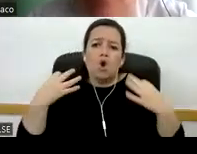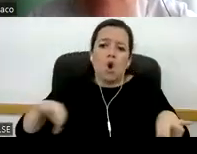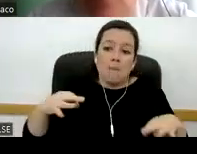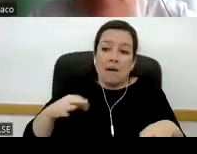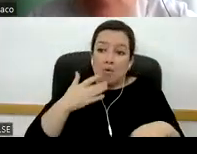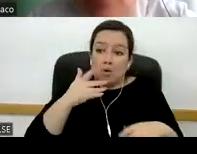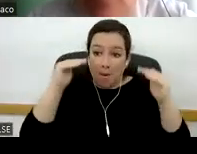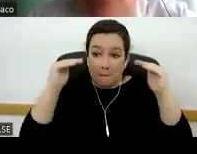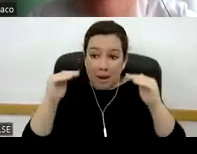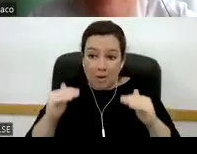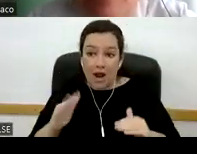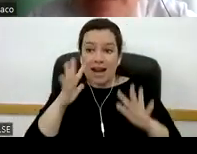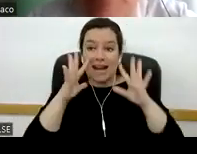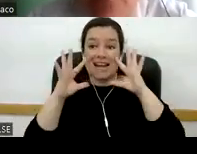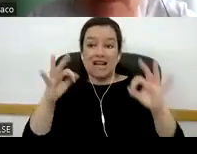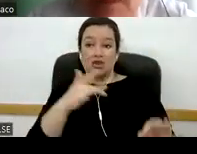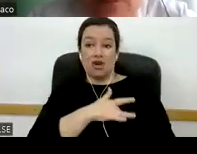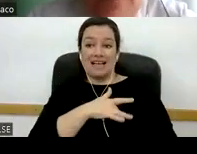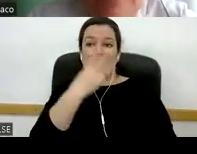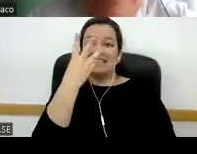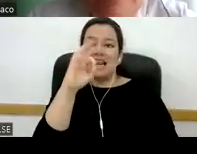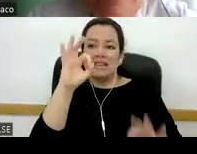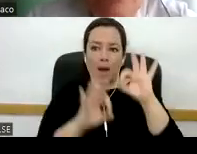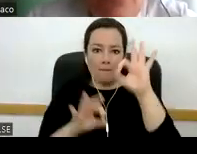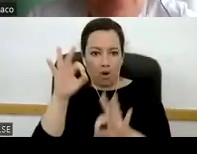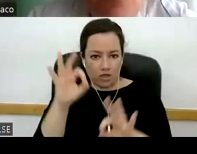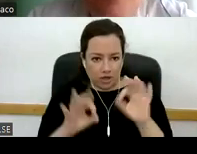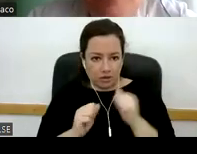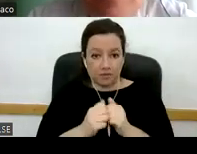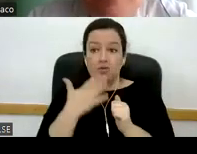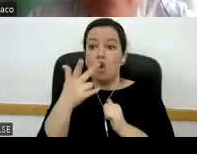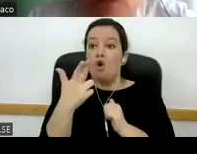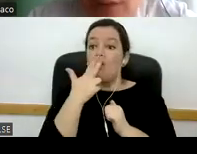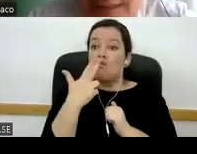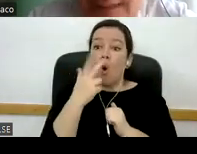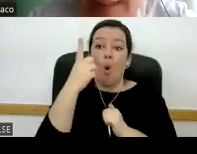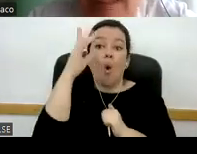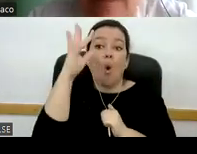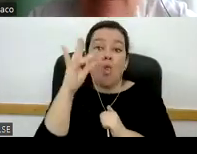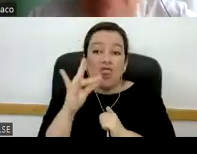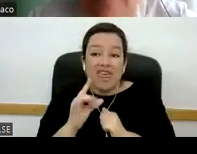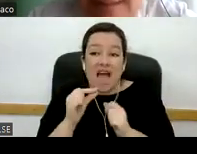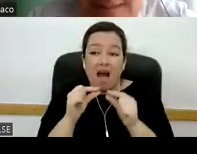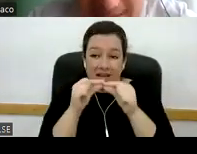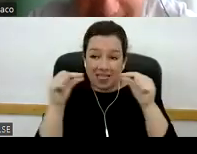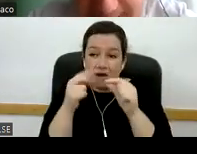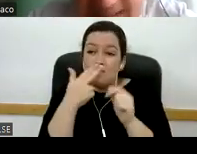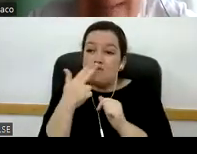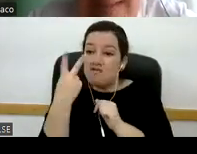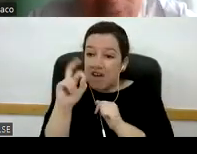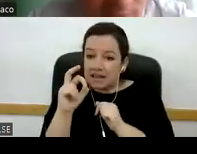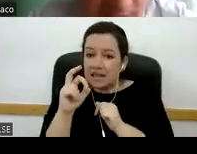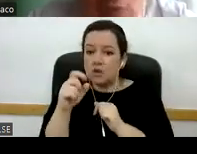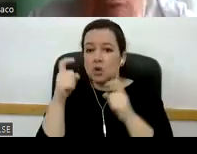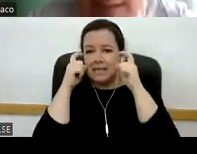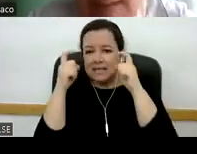obesidad puede disminuir el riesgo cardiovascular hasta en un 30%. Si fumamos hasta 20 cigarrillos al día, retirar